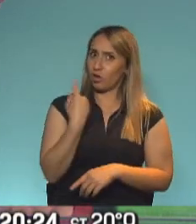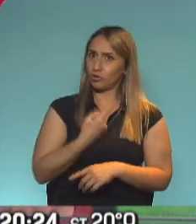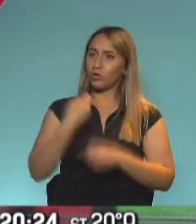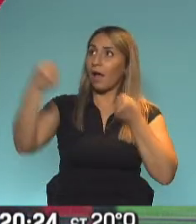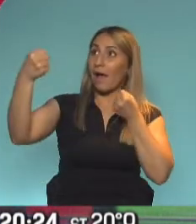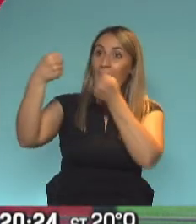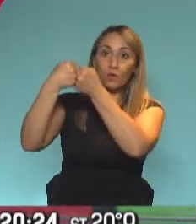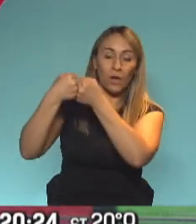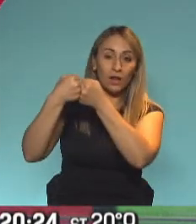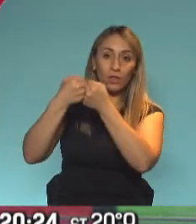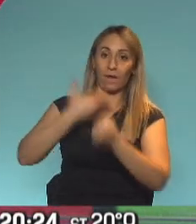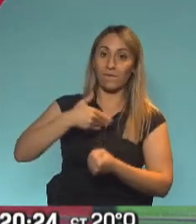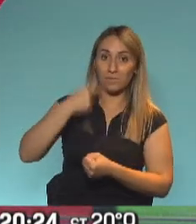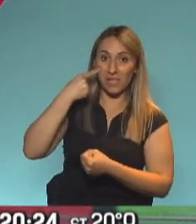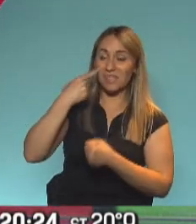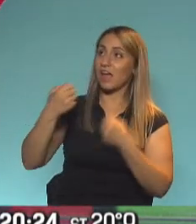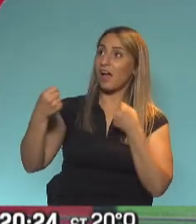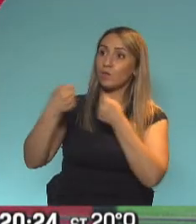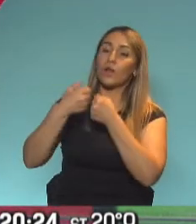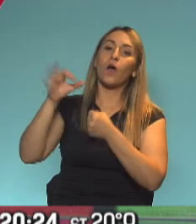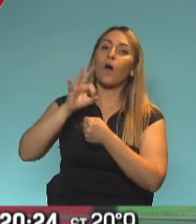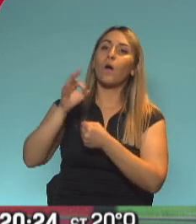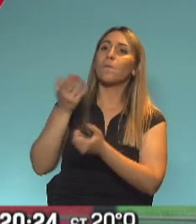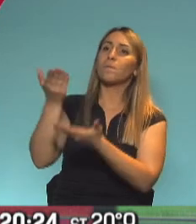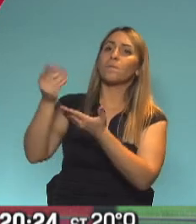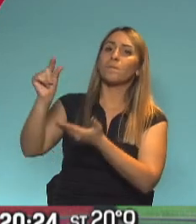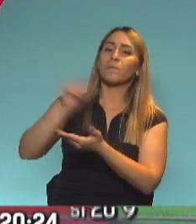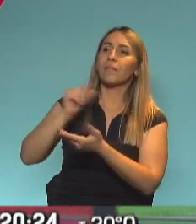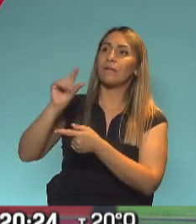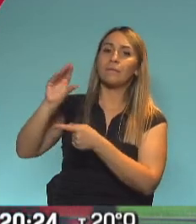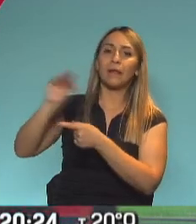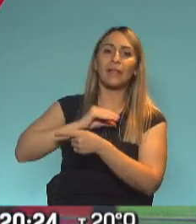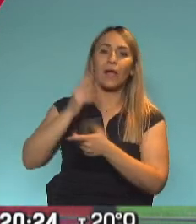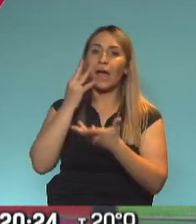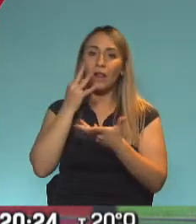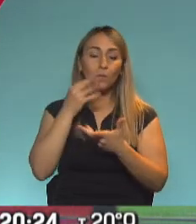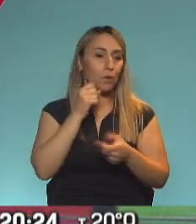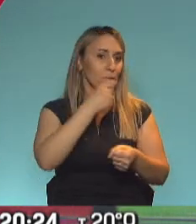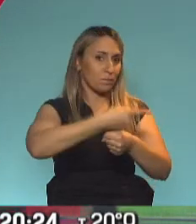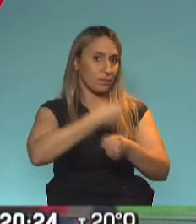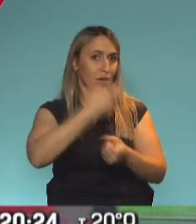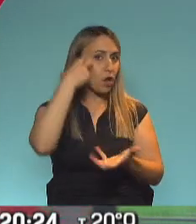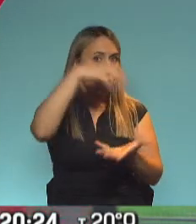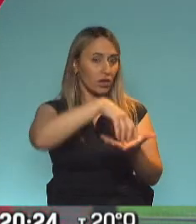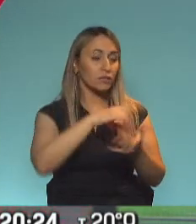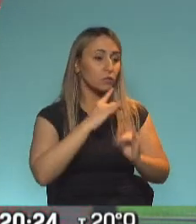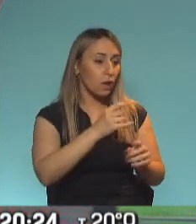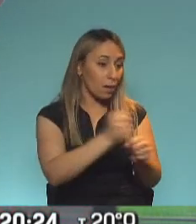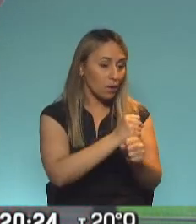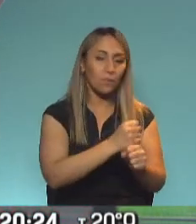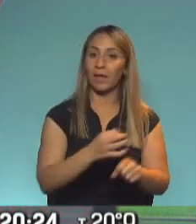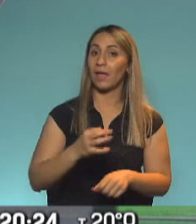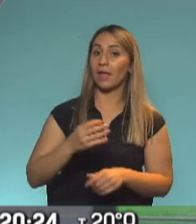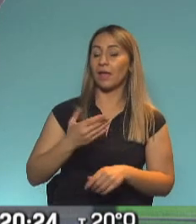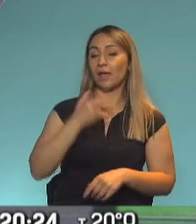Fondo Monetario ni pedir deuda bajo legislación extranjera sin que sea aprobado por el Congreso, porque en la gestión anterior no se aprobó por el